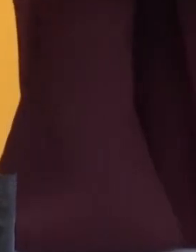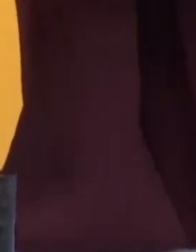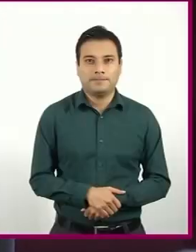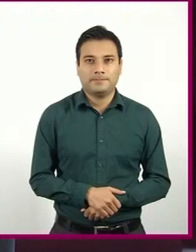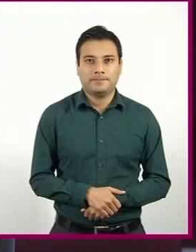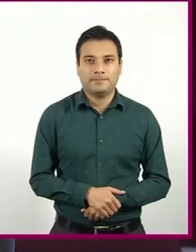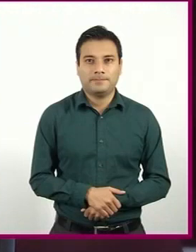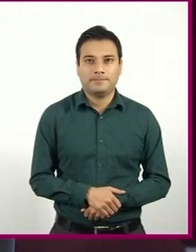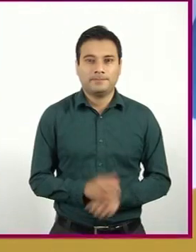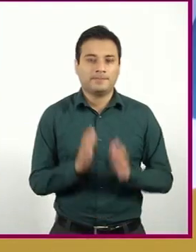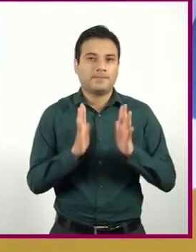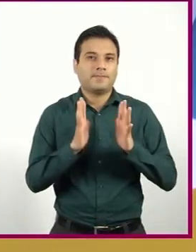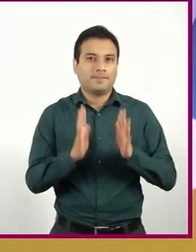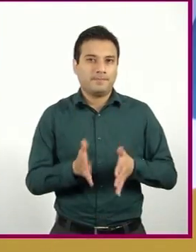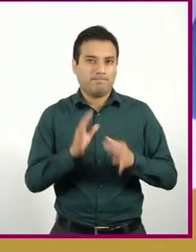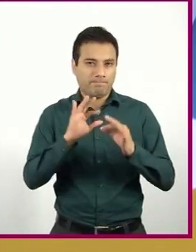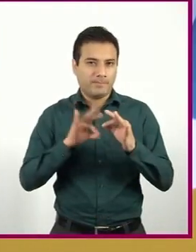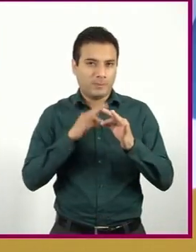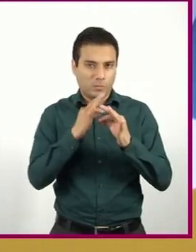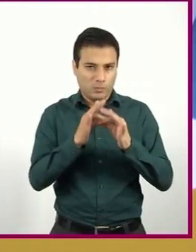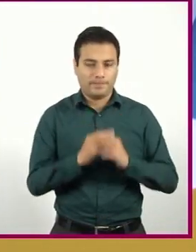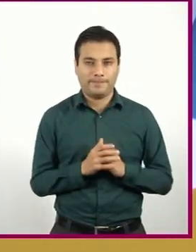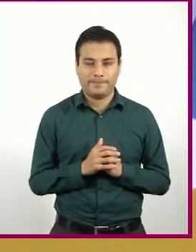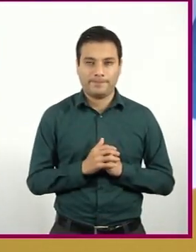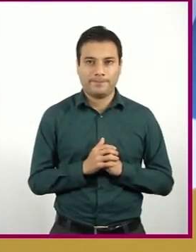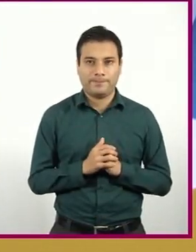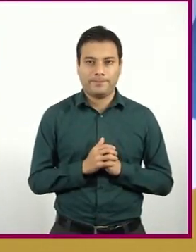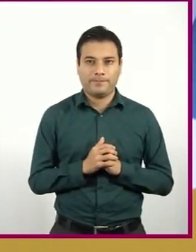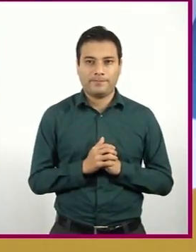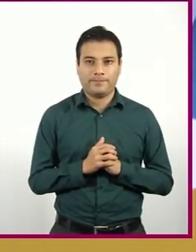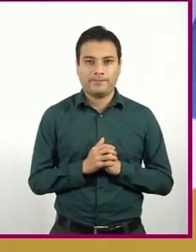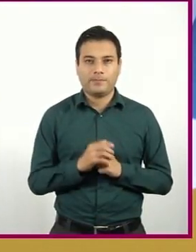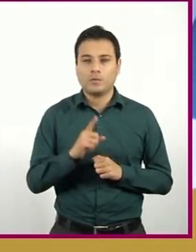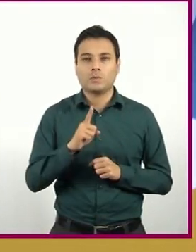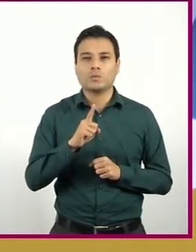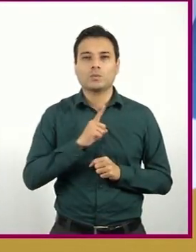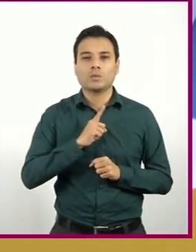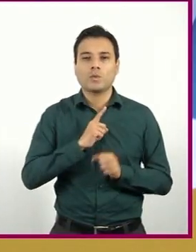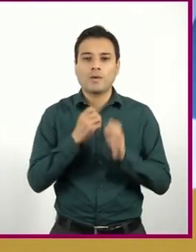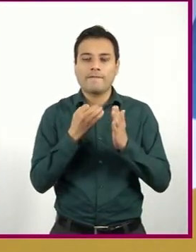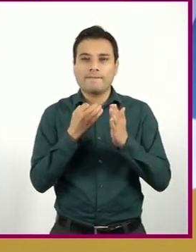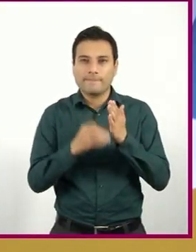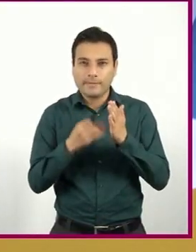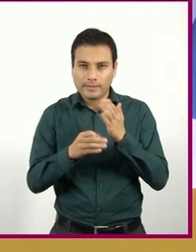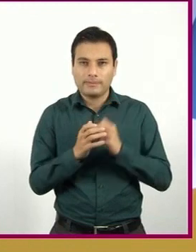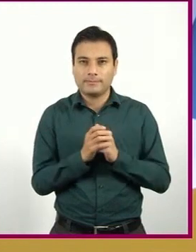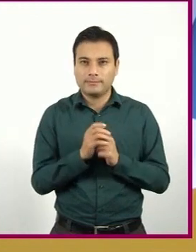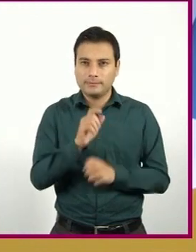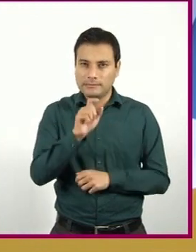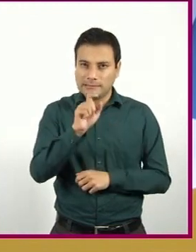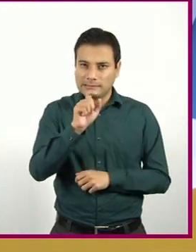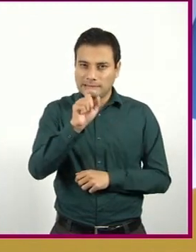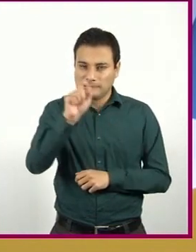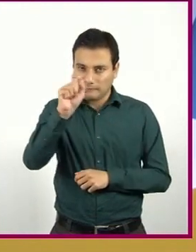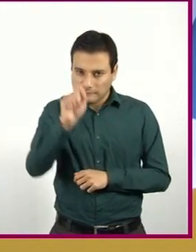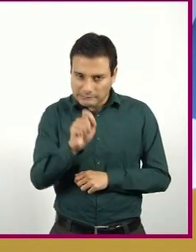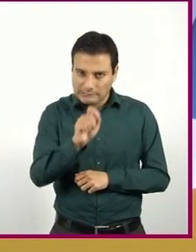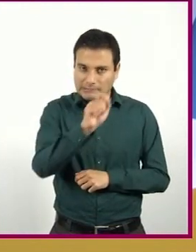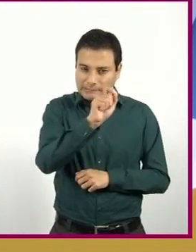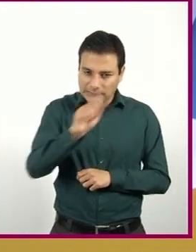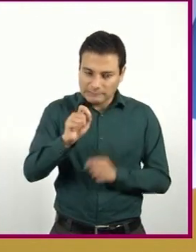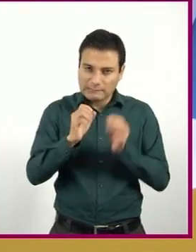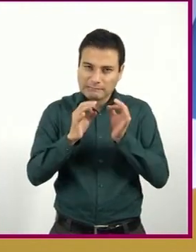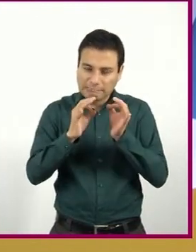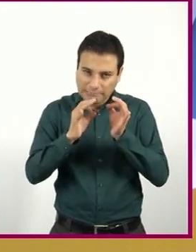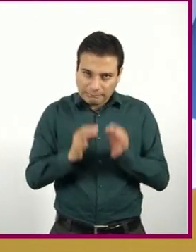Bueno, ya los tenemos pegados. Solo vamos a remarcarlos para que quede más claro cada una de las partes en